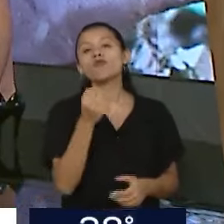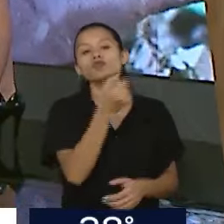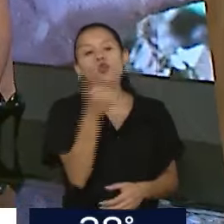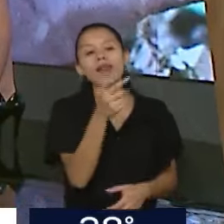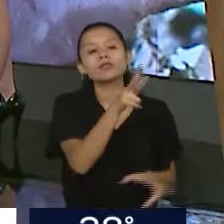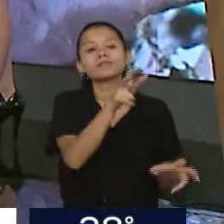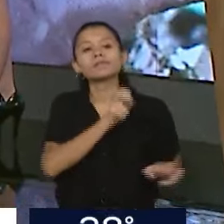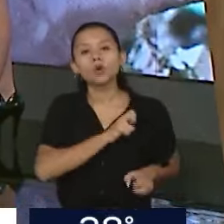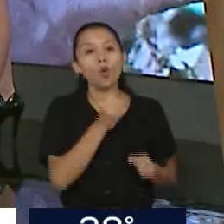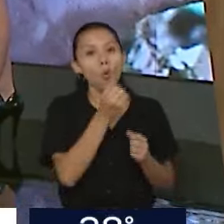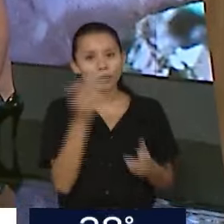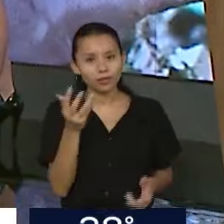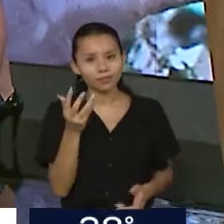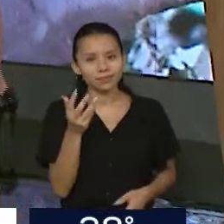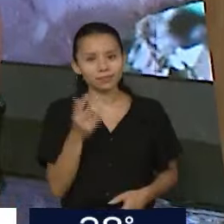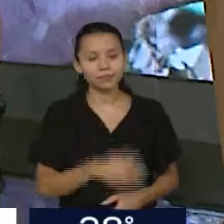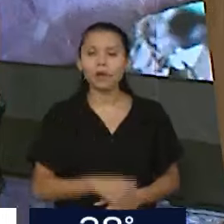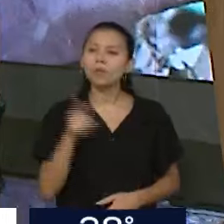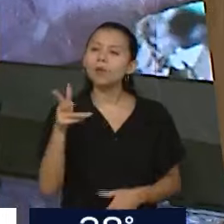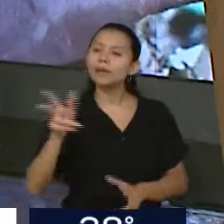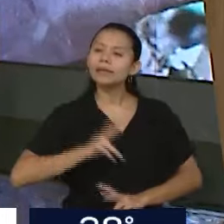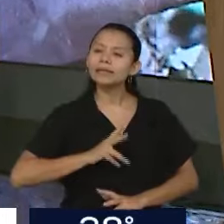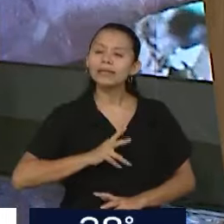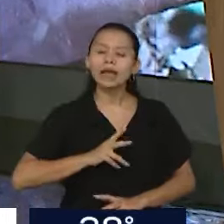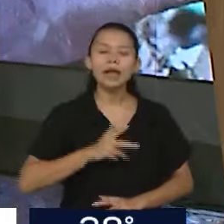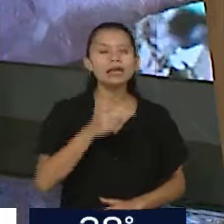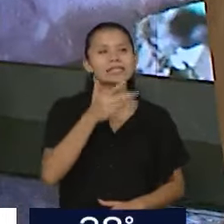decías el, en torno a los